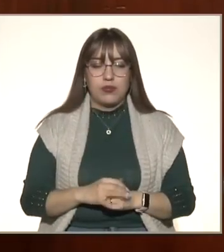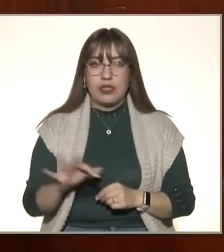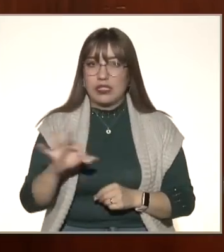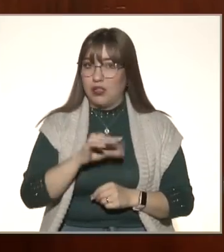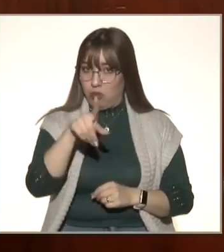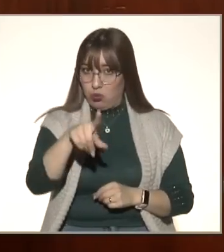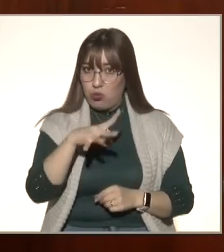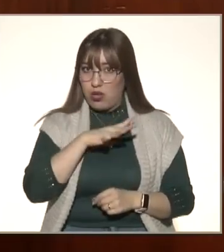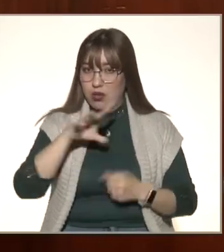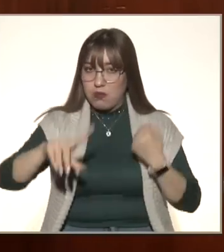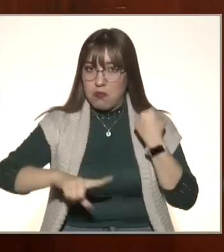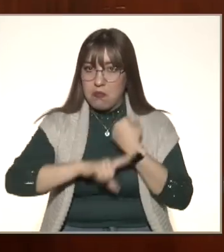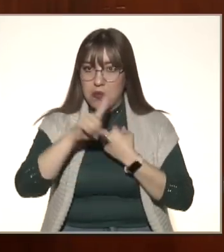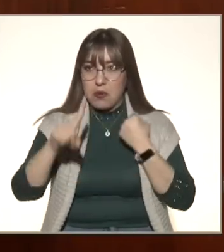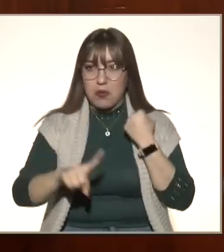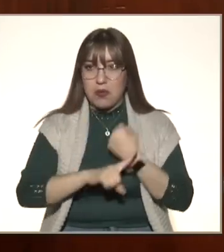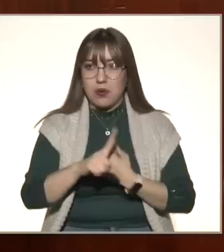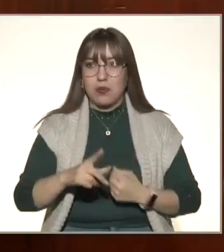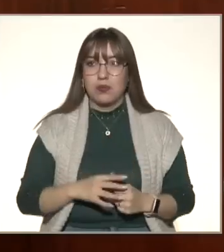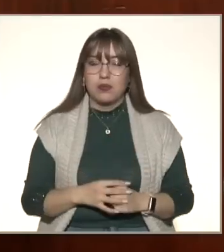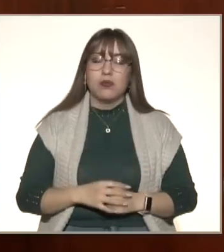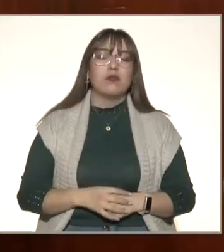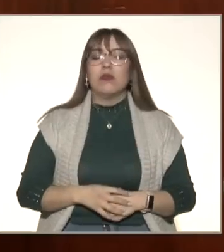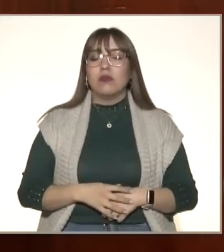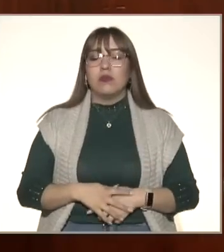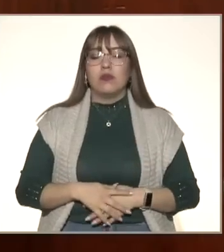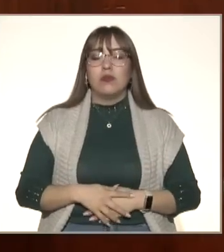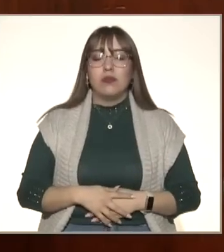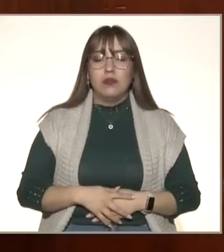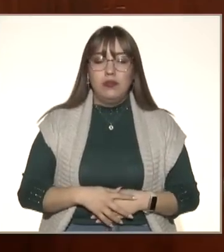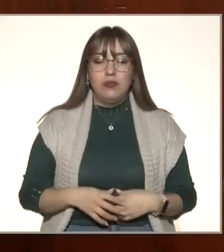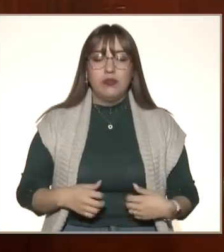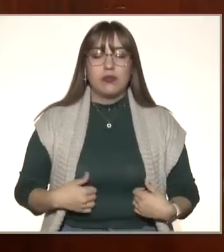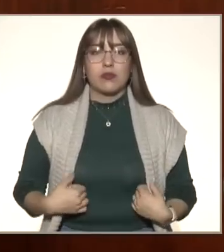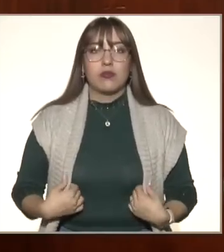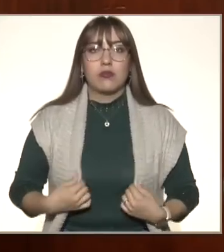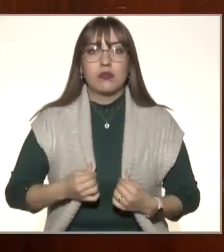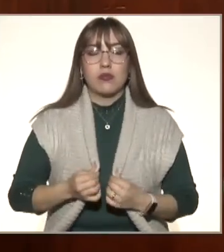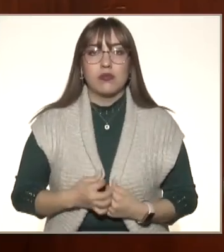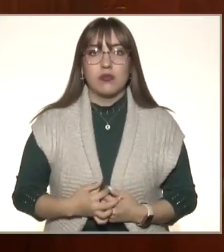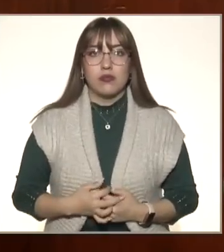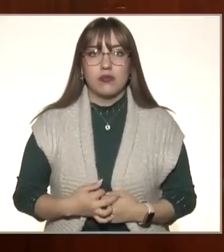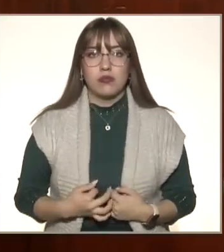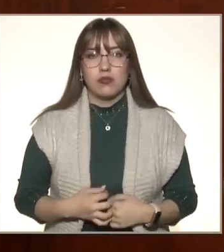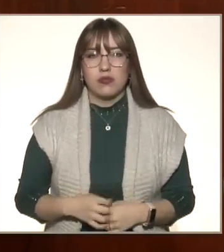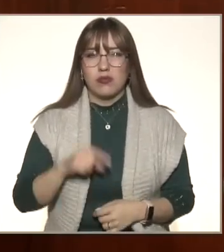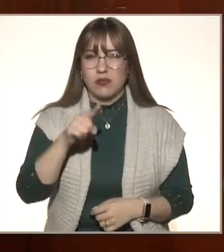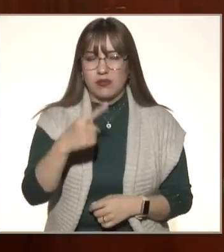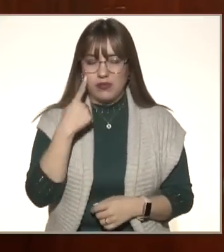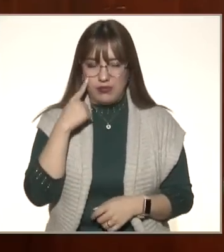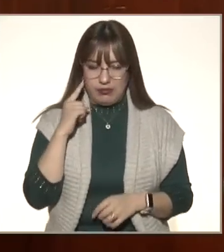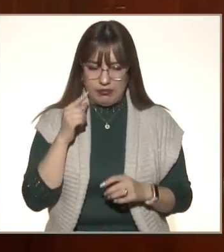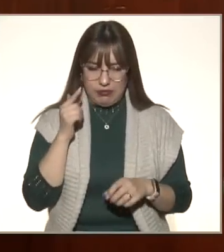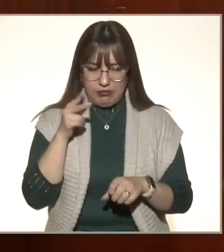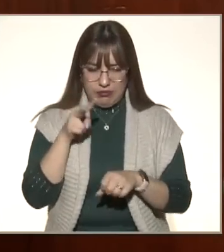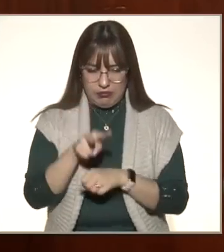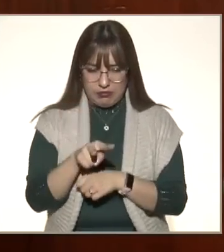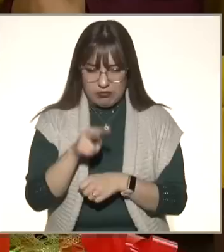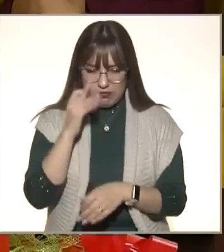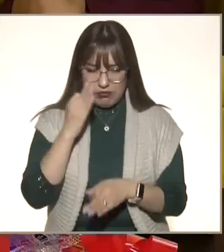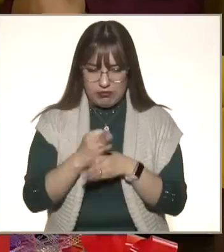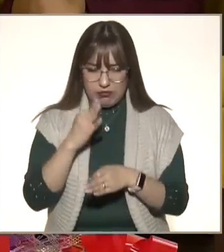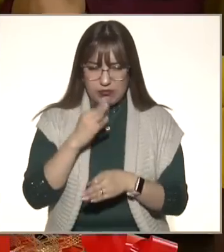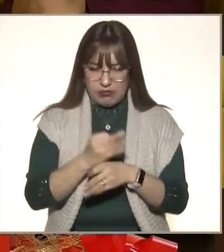y tienes la fortuna de ver que te estás metiendo en algo visceral y cambiar de